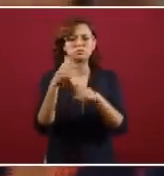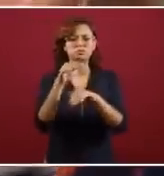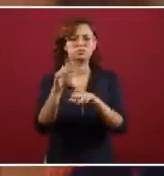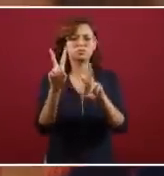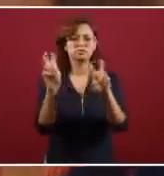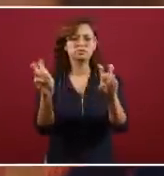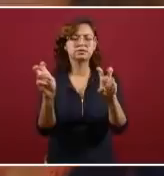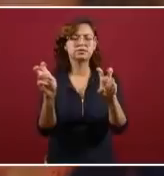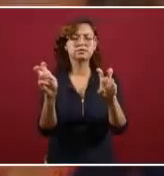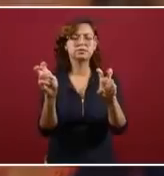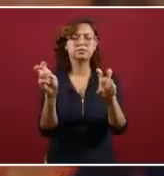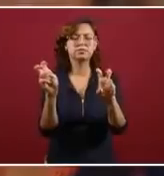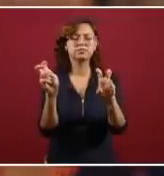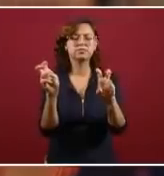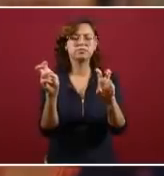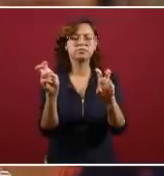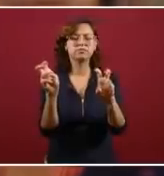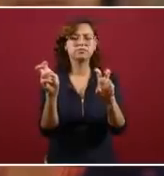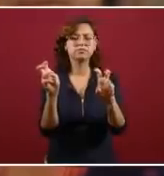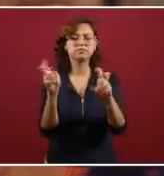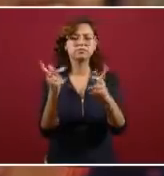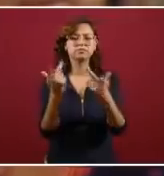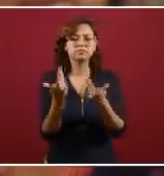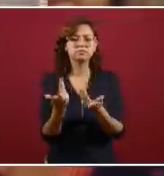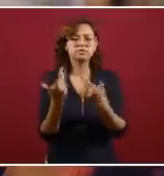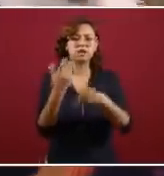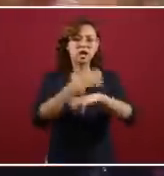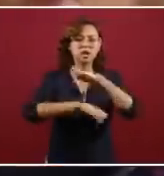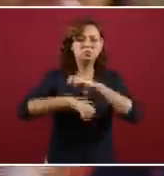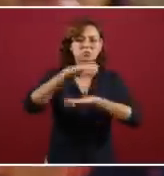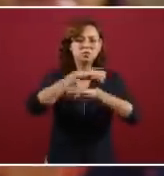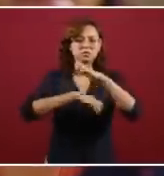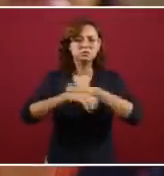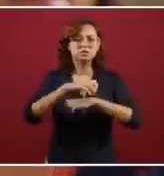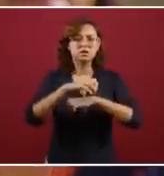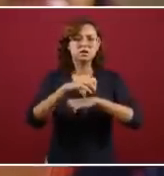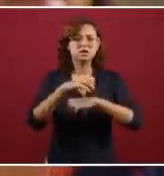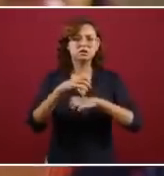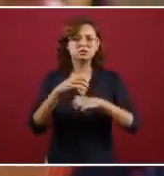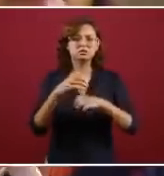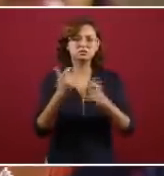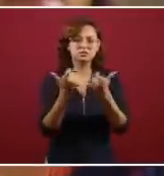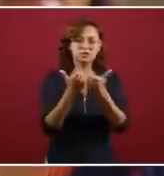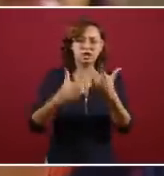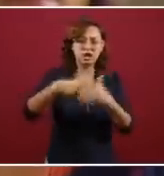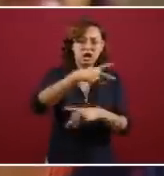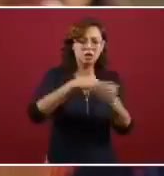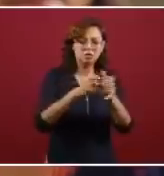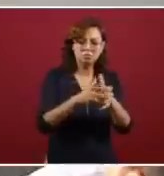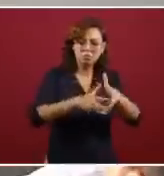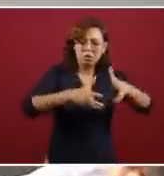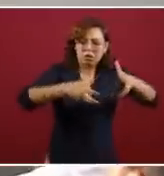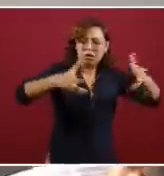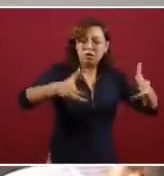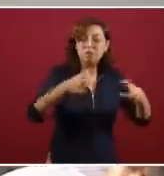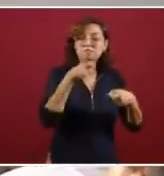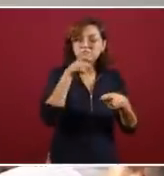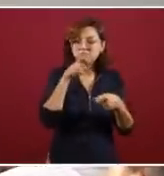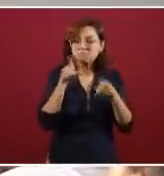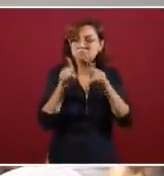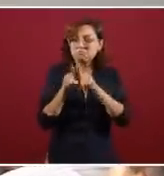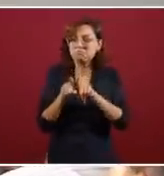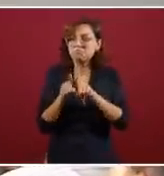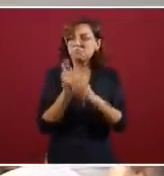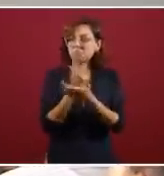la importancia de que las empresas no únicamente generaran ganancia económica, sino que también se apoyaran